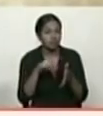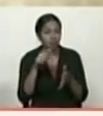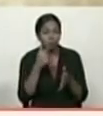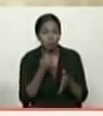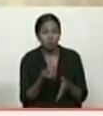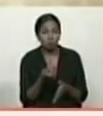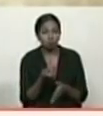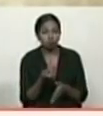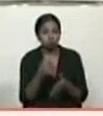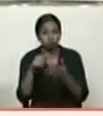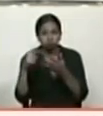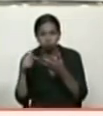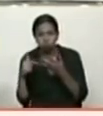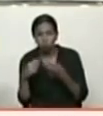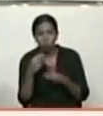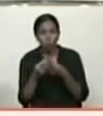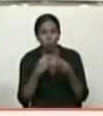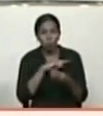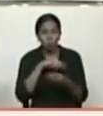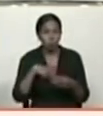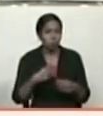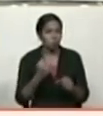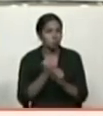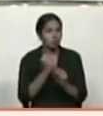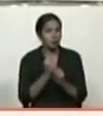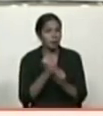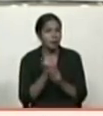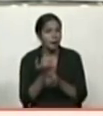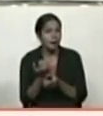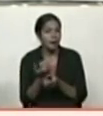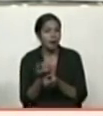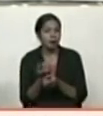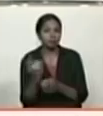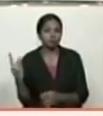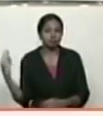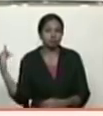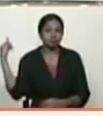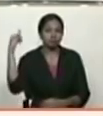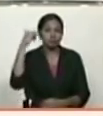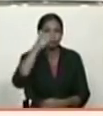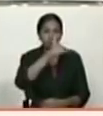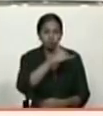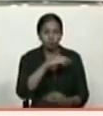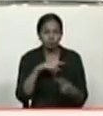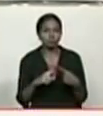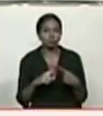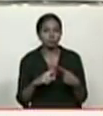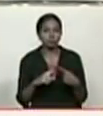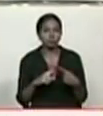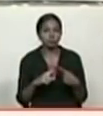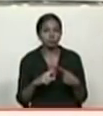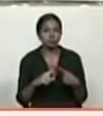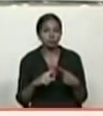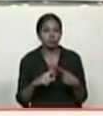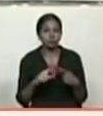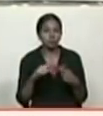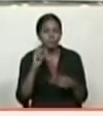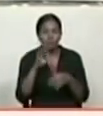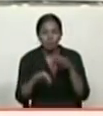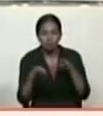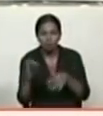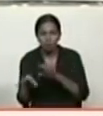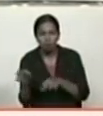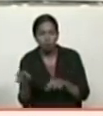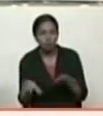cuales podemos trabajar, materia de conexión aérea, en materia de agricultura, de